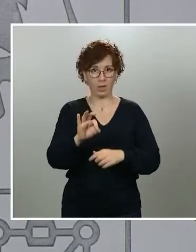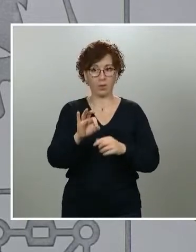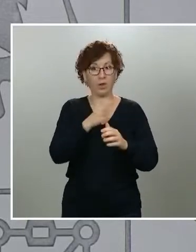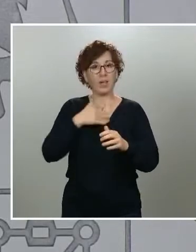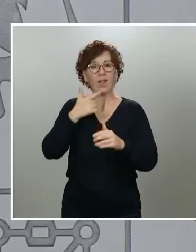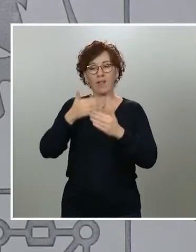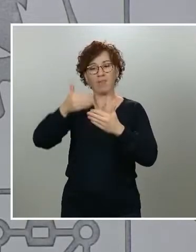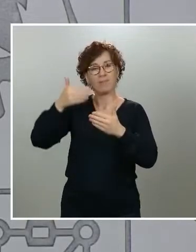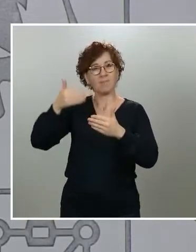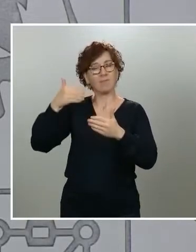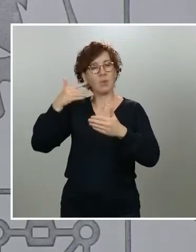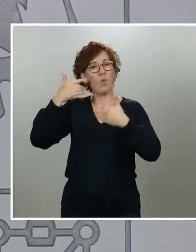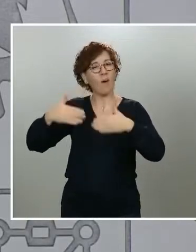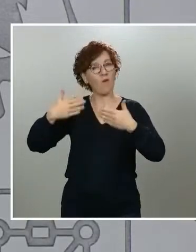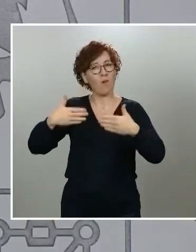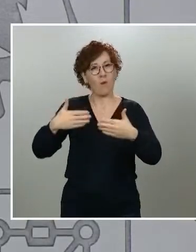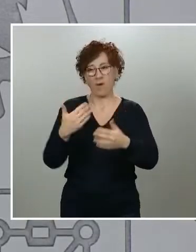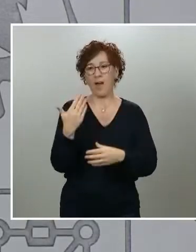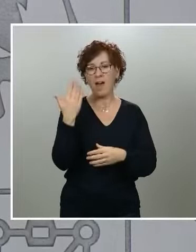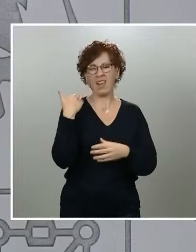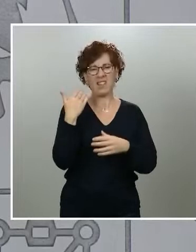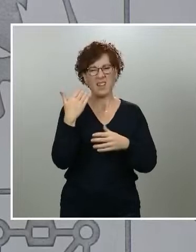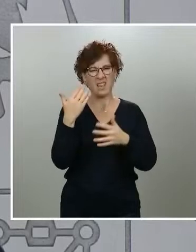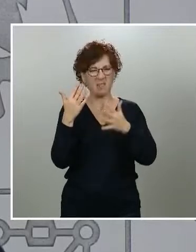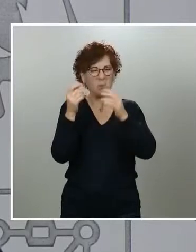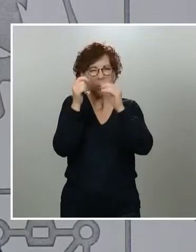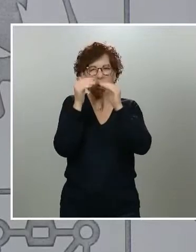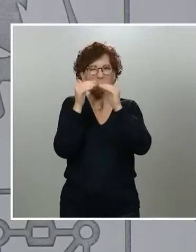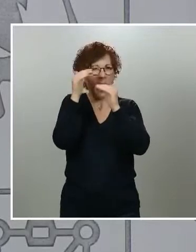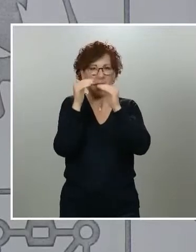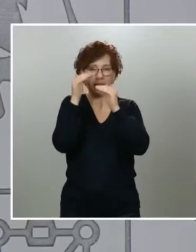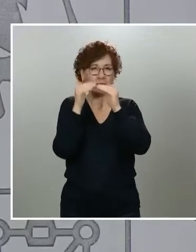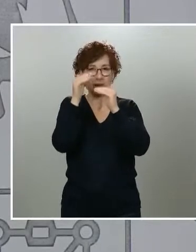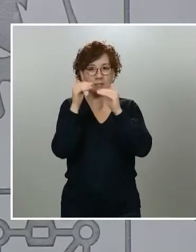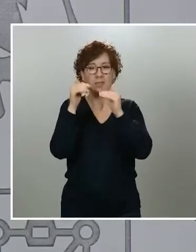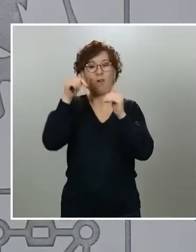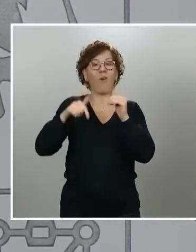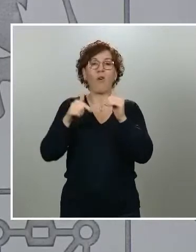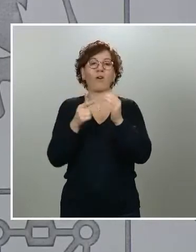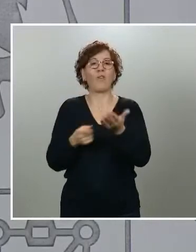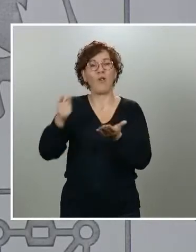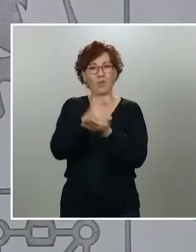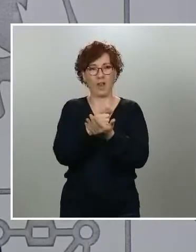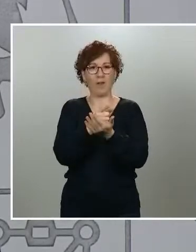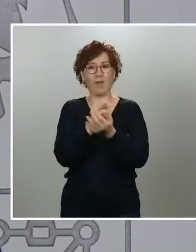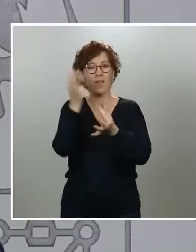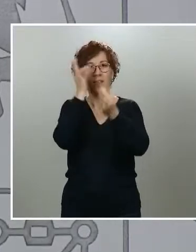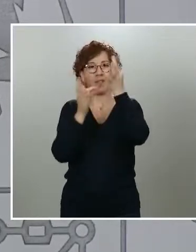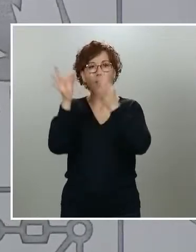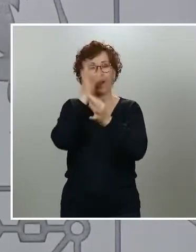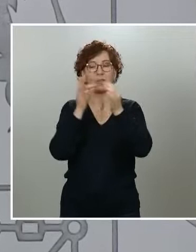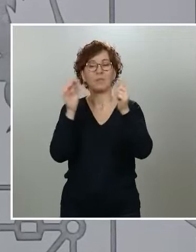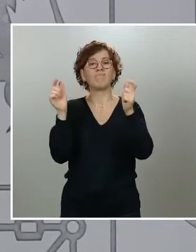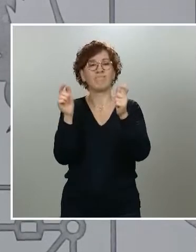observamos. Ayer, si no recuerdo mal, teníamos unos pocos casos más. Hoy volvemos a retomar esos datos descendentes con esas